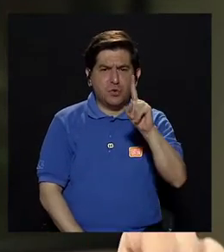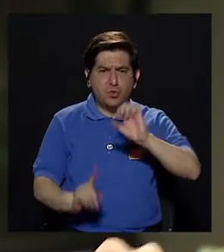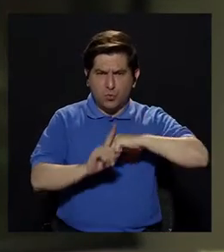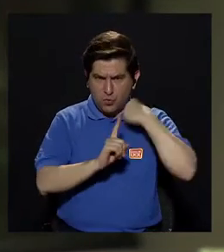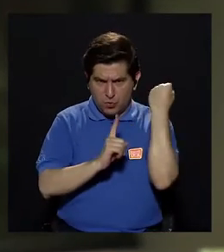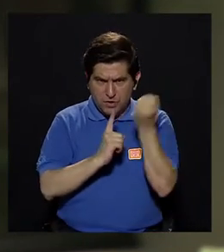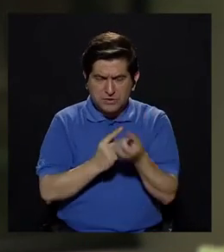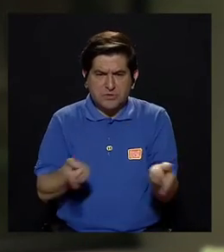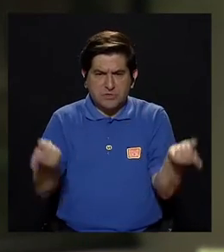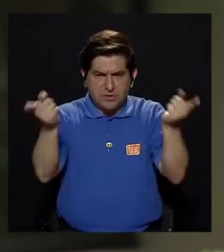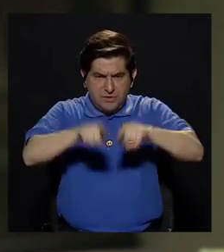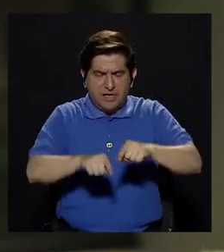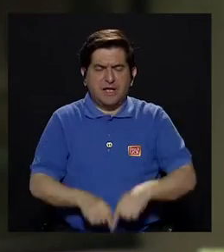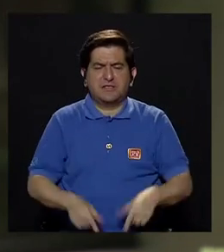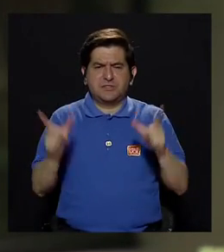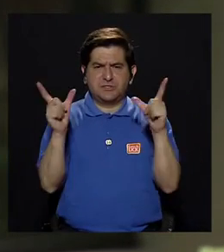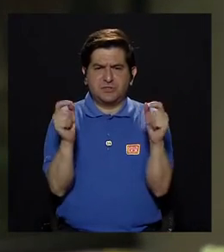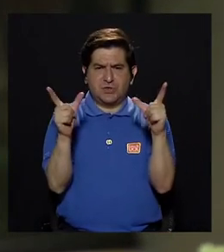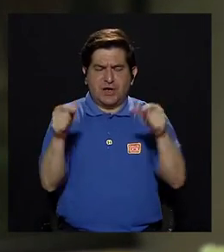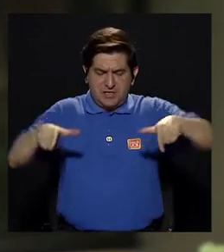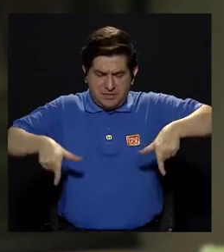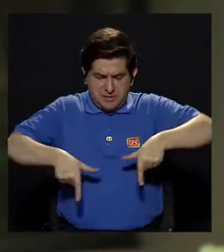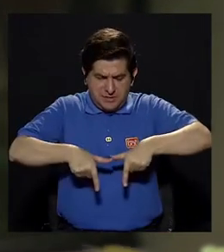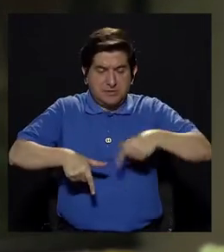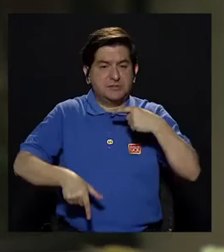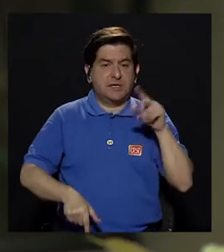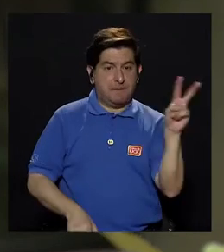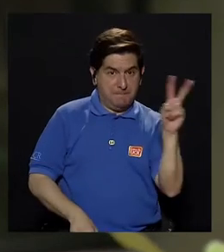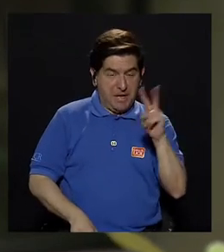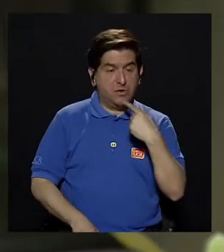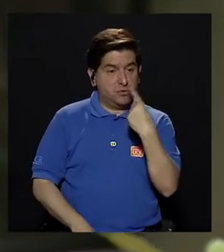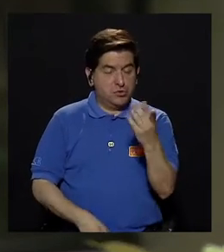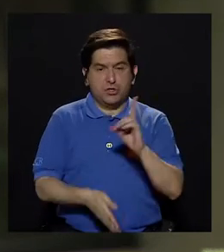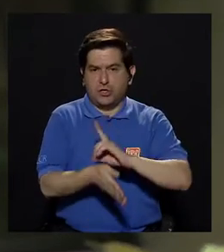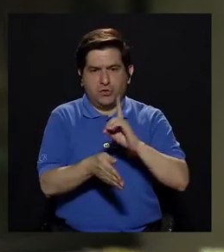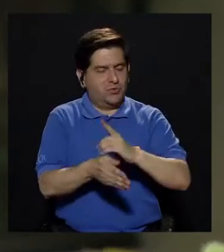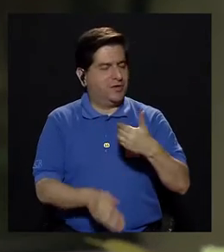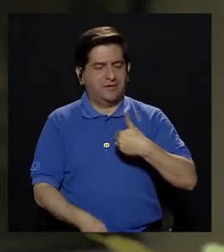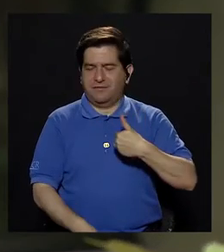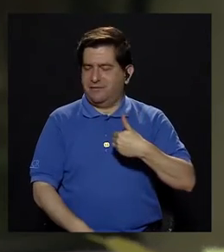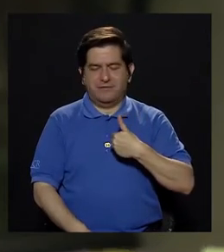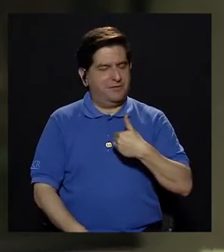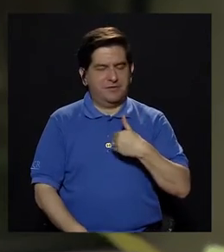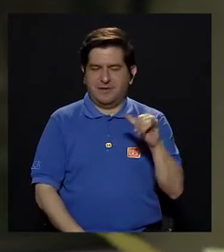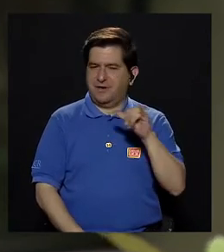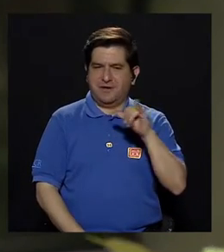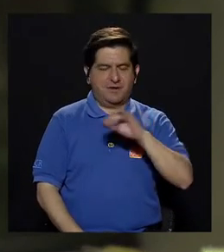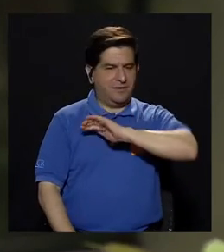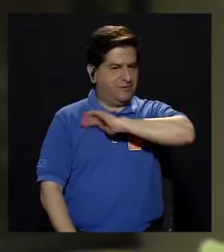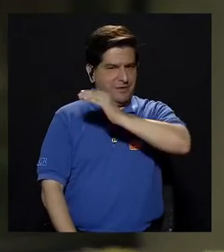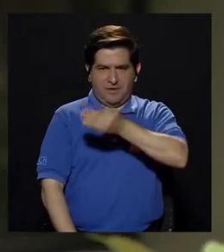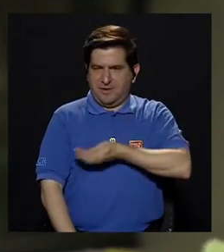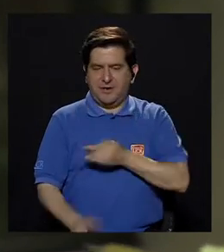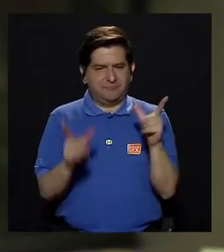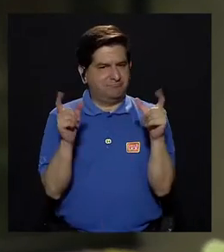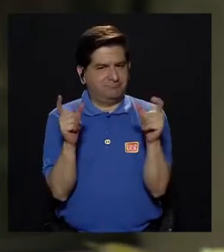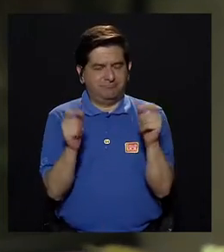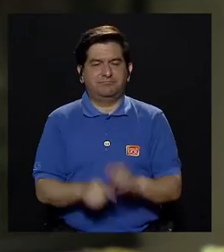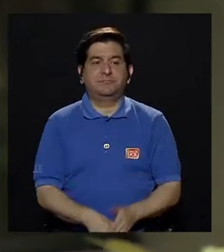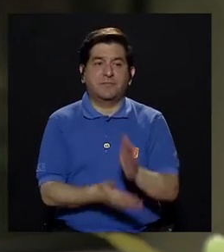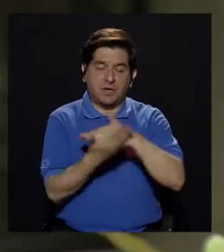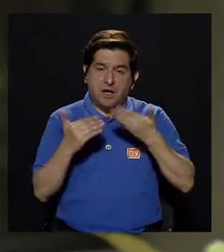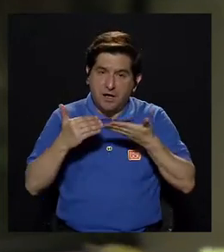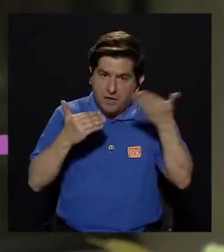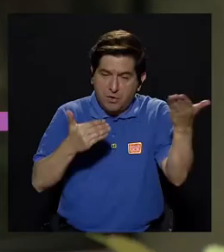en el caso del cáncer de cérvix asociado al virus, como lo mencionó la doctora, no lo tenemos en el caso del cáncer de mama. Y sí hay